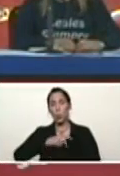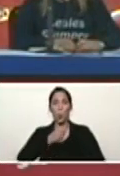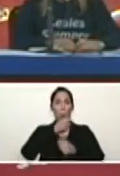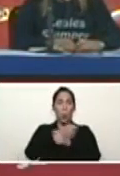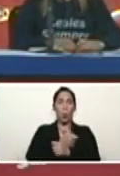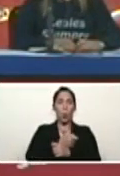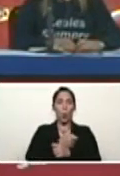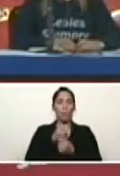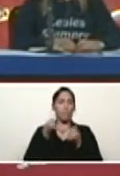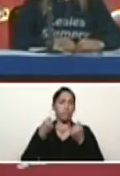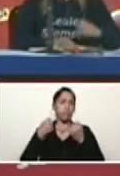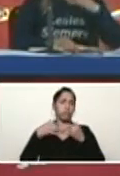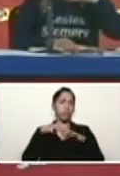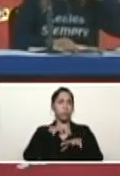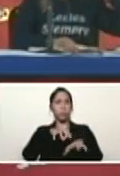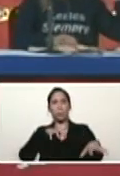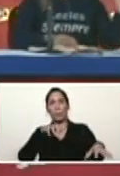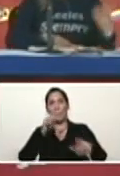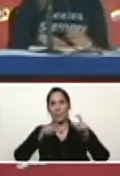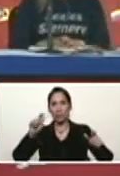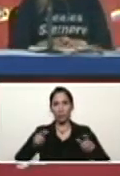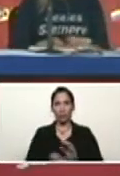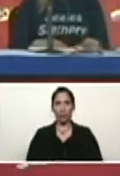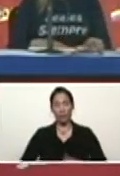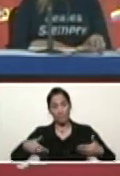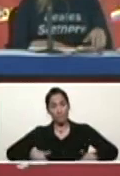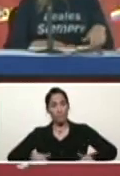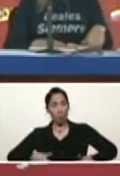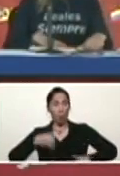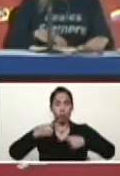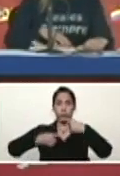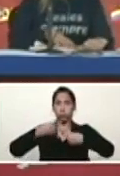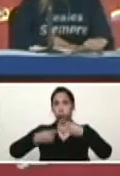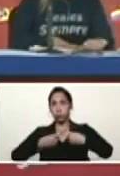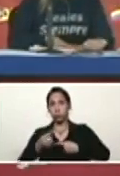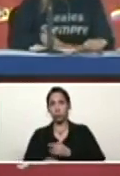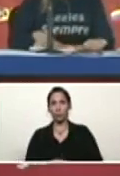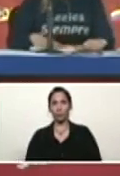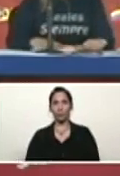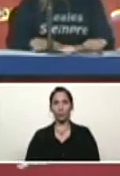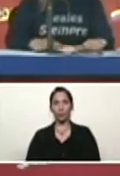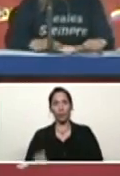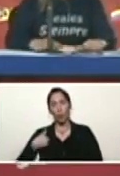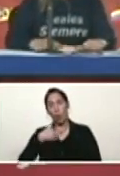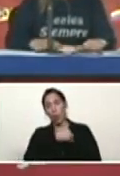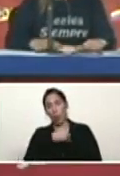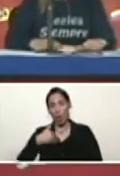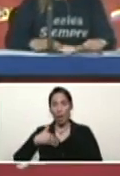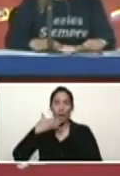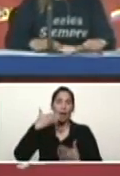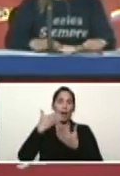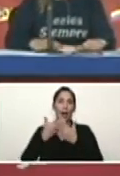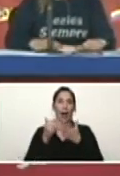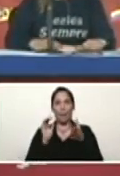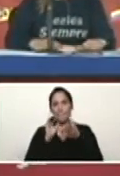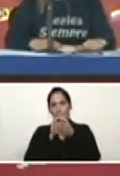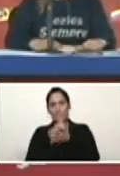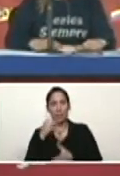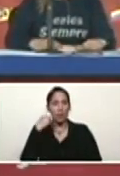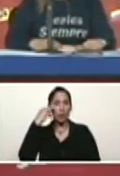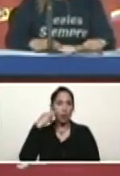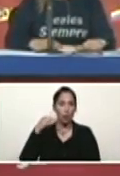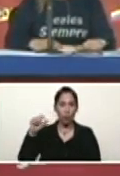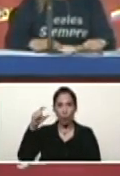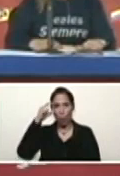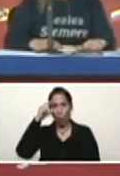cientos de miles. En el esfuerzo diario, quiero agradecer al compañero Aristóbulo Turi